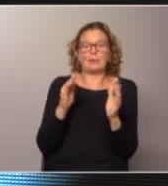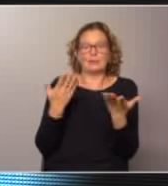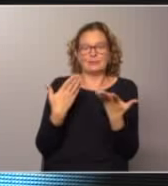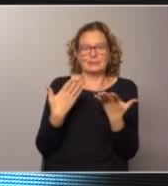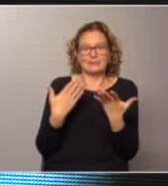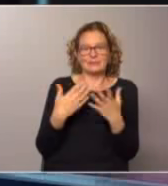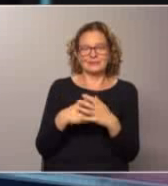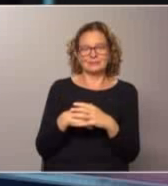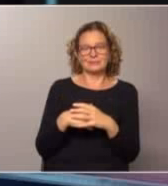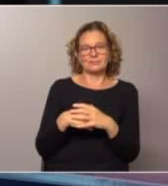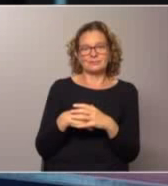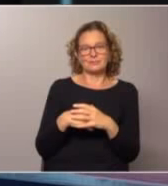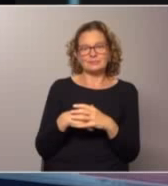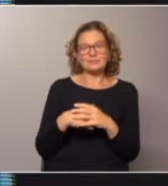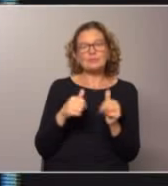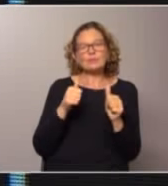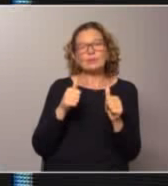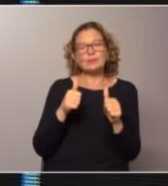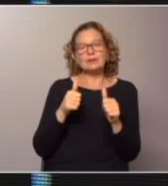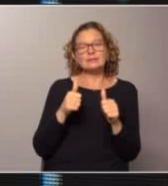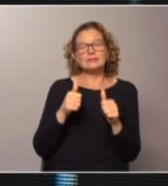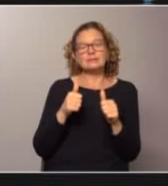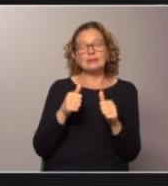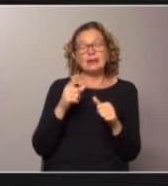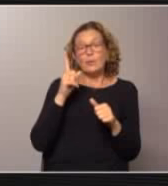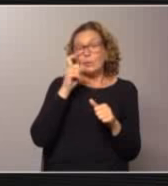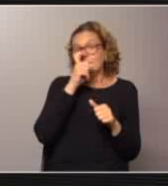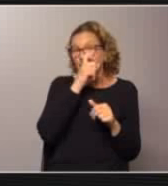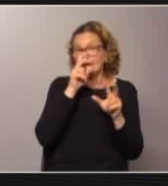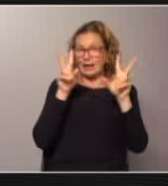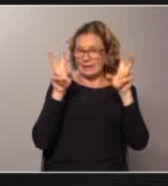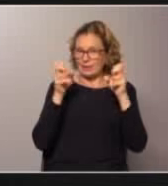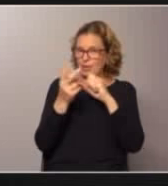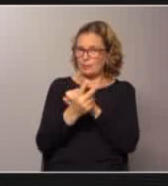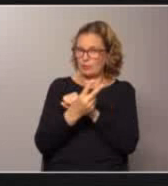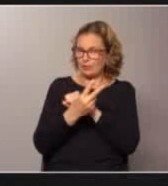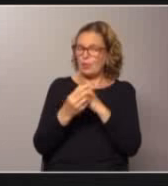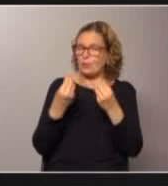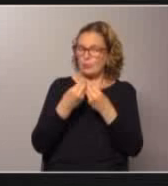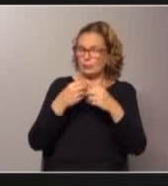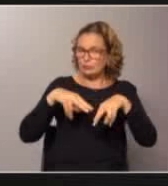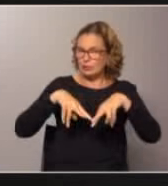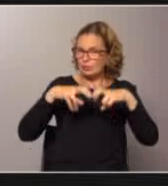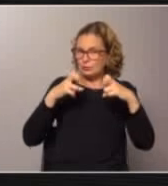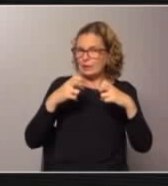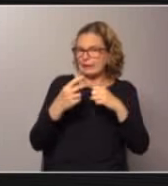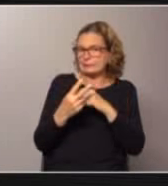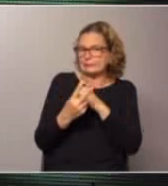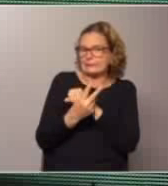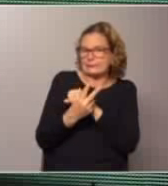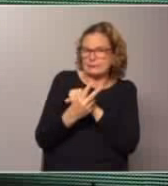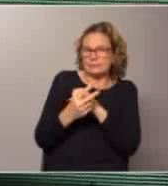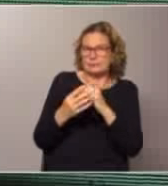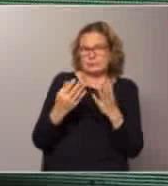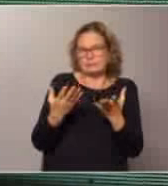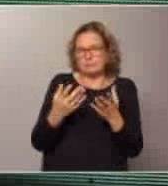bien bien si es difícil él tiene la protección de hecho hay varios estudios que muestran lo vulnerables que somos a todos